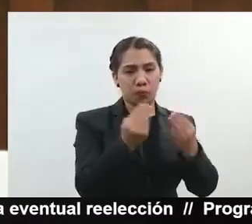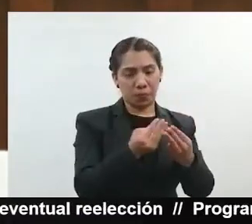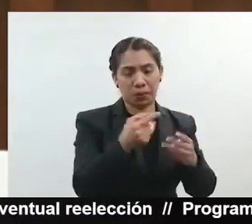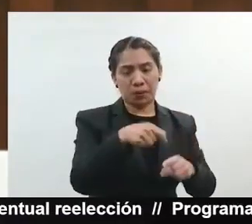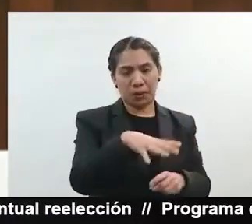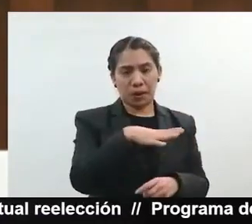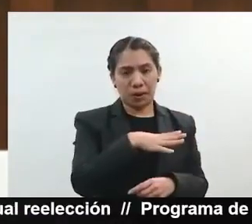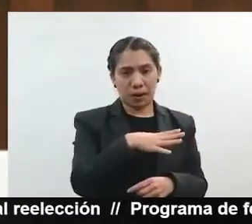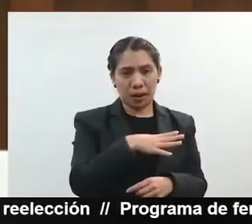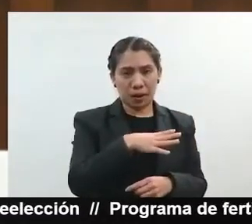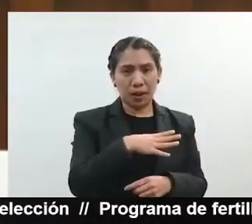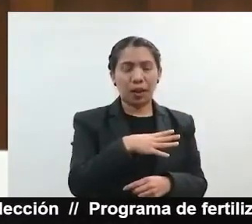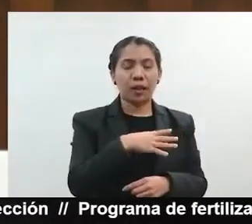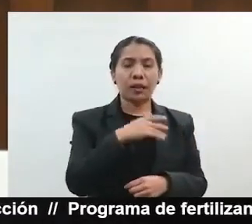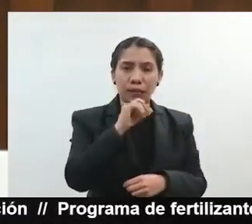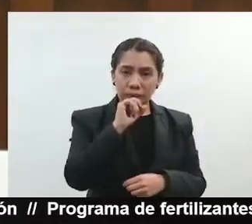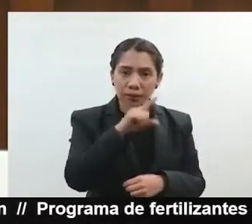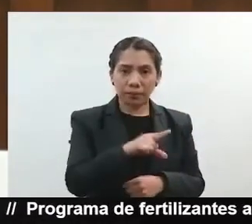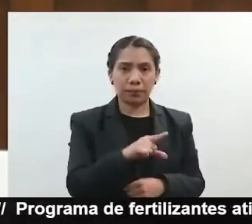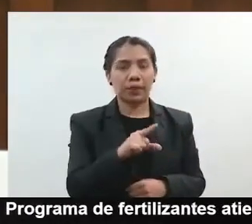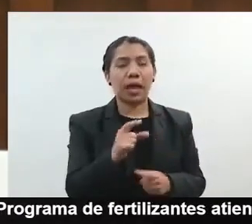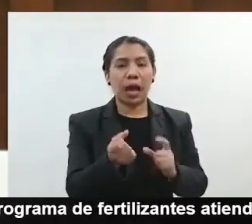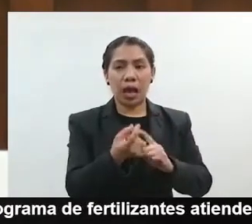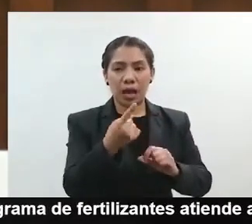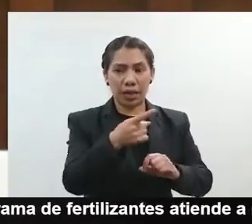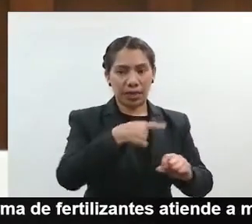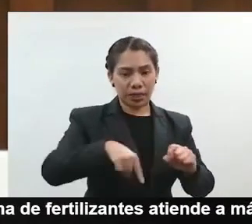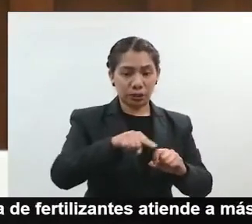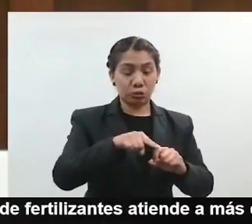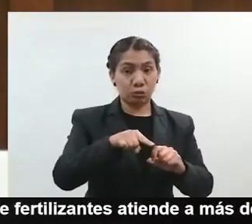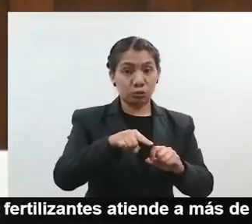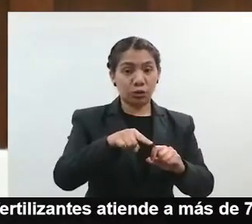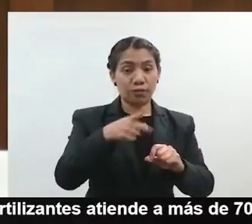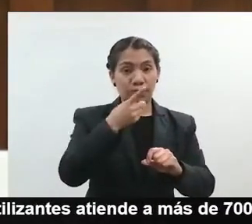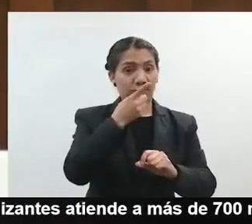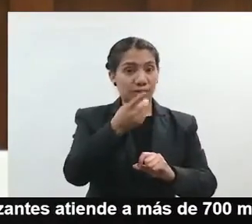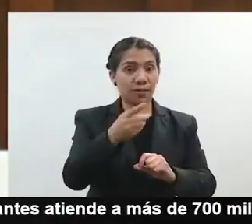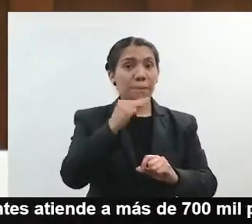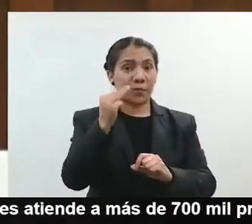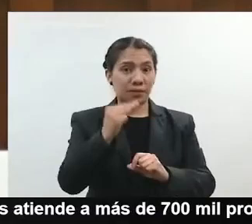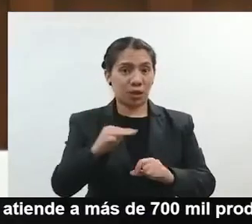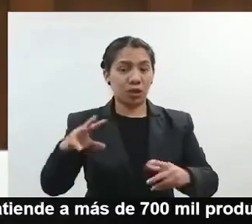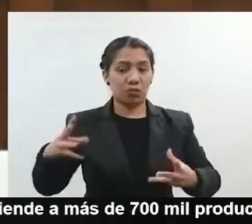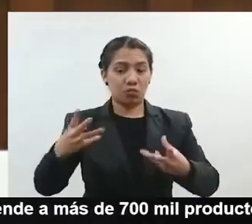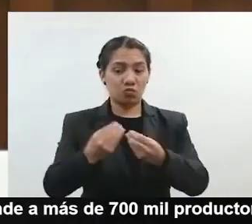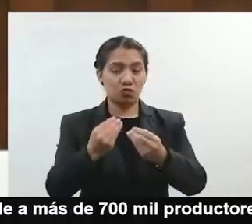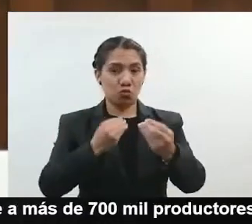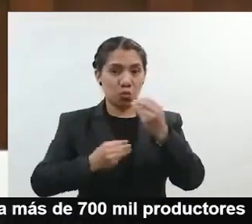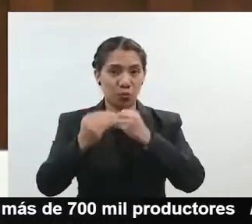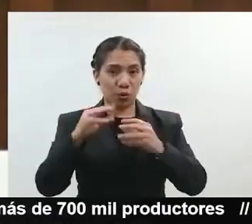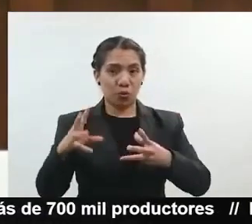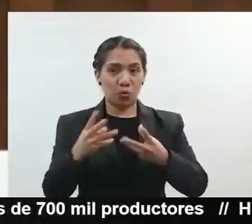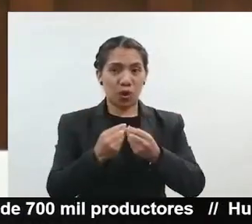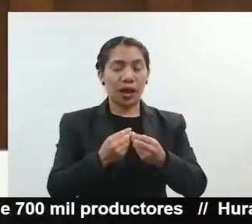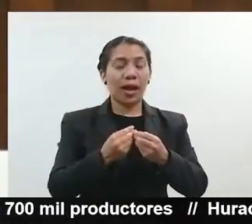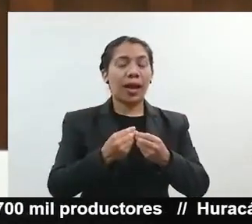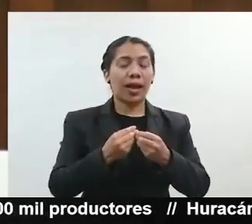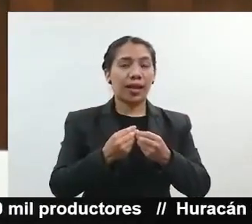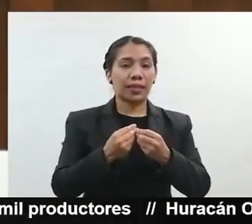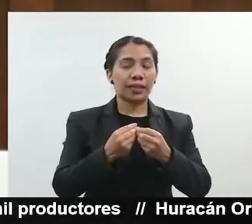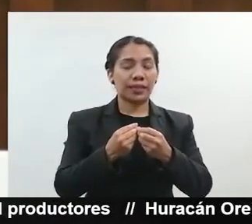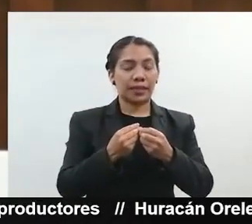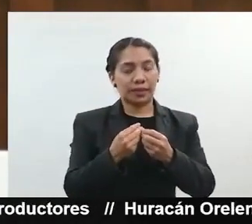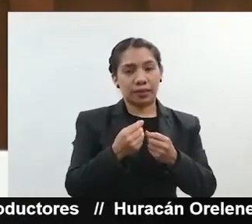hace referencia a que comieron juntos entre Guerreros Unidos y miembros del ejército. Por